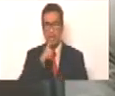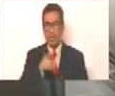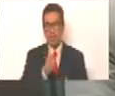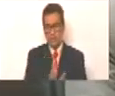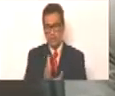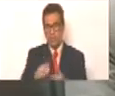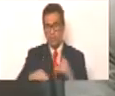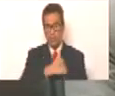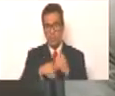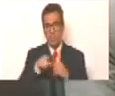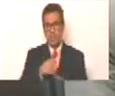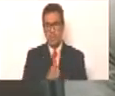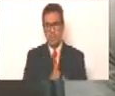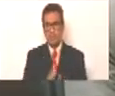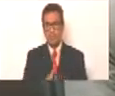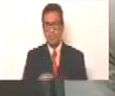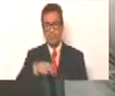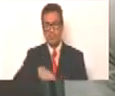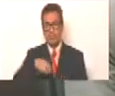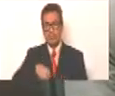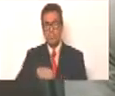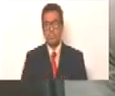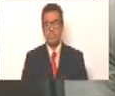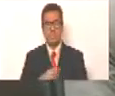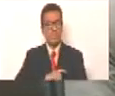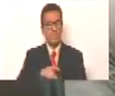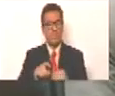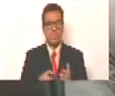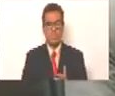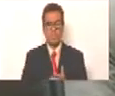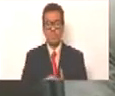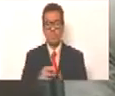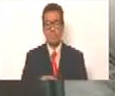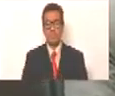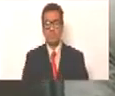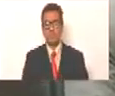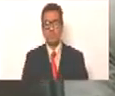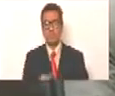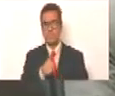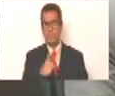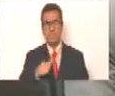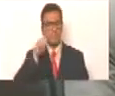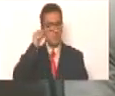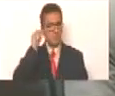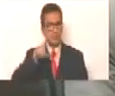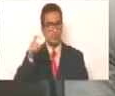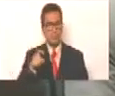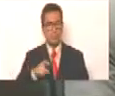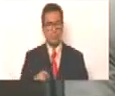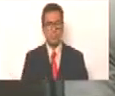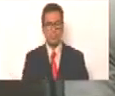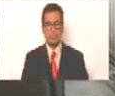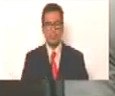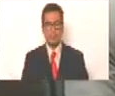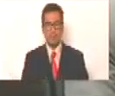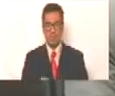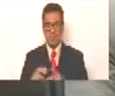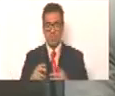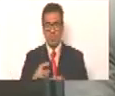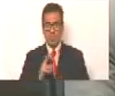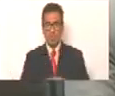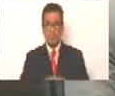en, además, absolutamente les portas un pepino. Cada mujer que necesita una radioterapia, cada mujer con cáncer de